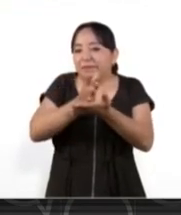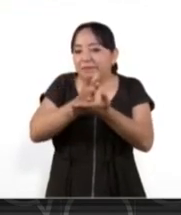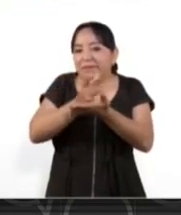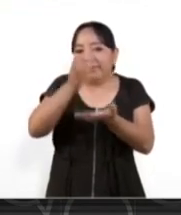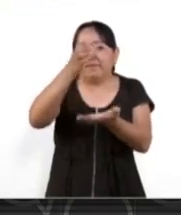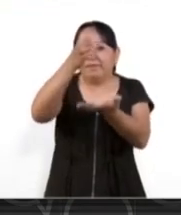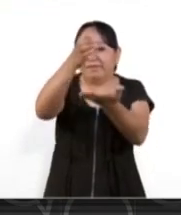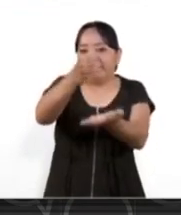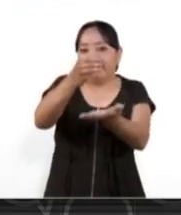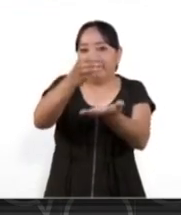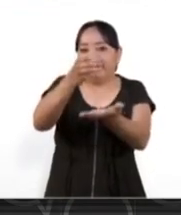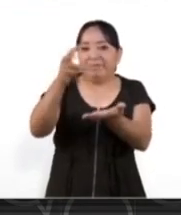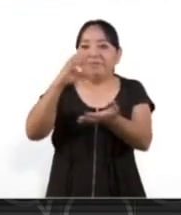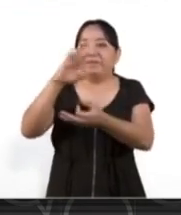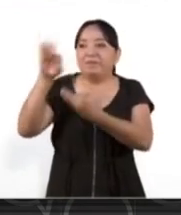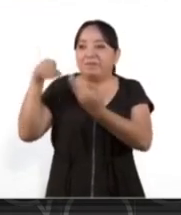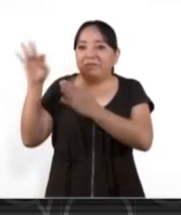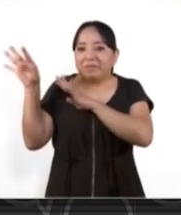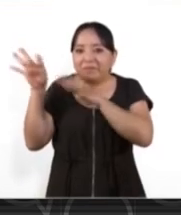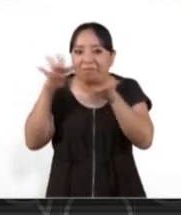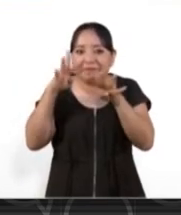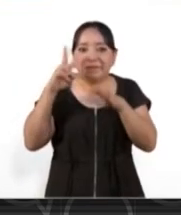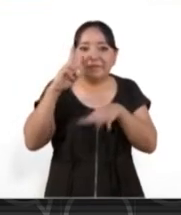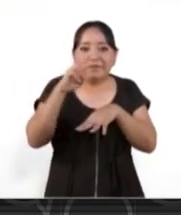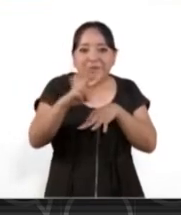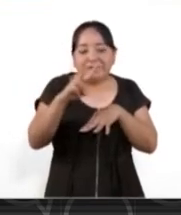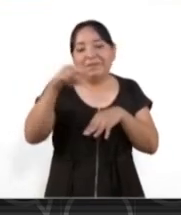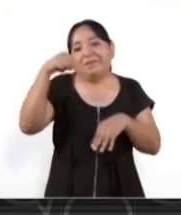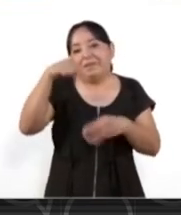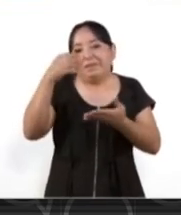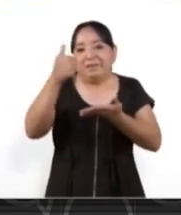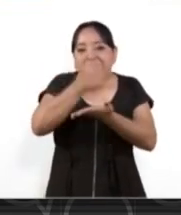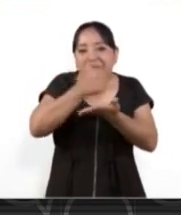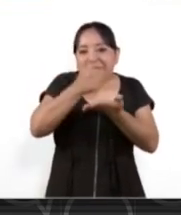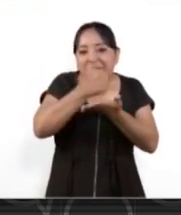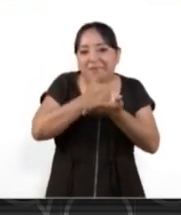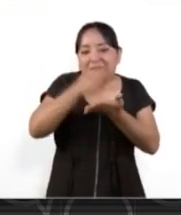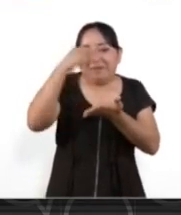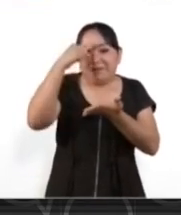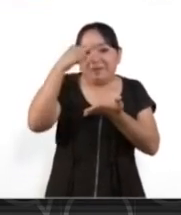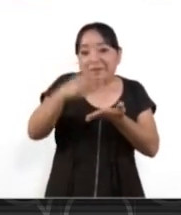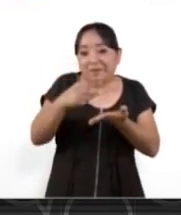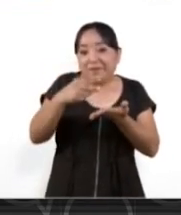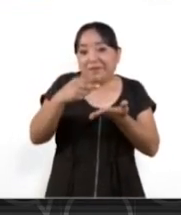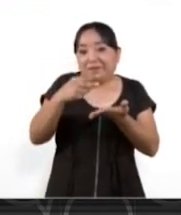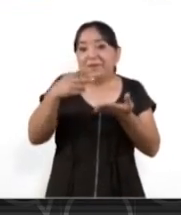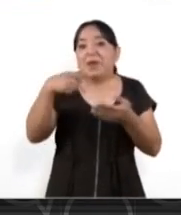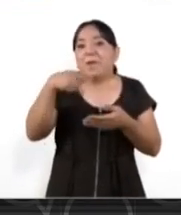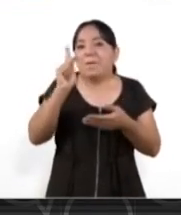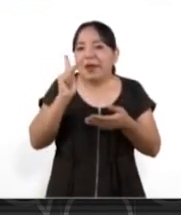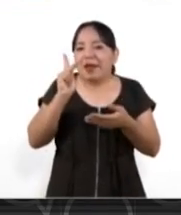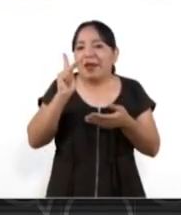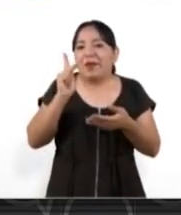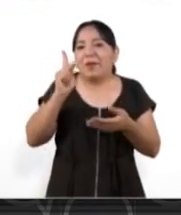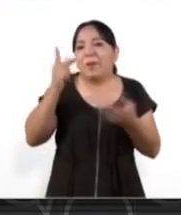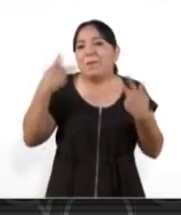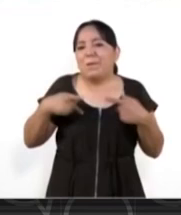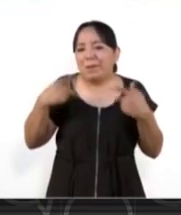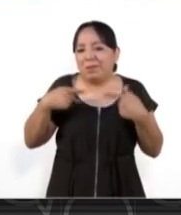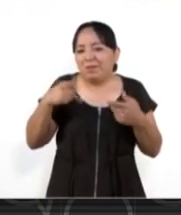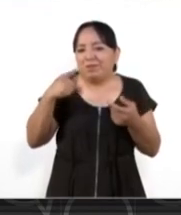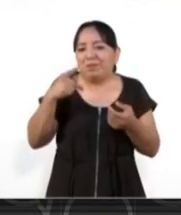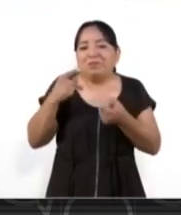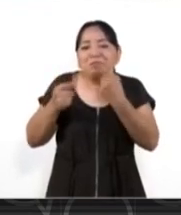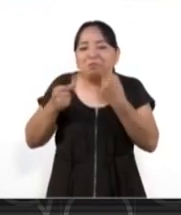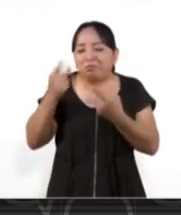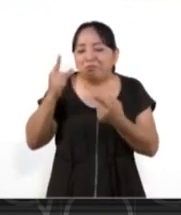vez, como está aquí en la Ciudad de México, pues no va a ser en un lugar exclusivo donde solamente puede entrar algunas gentes, sino